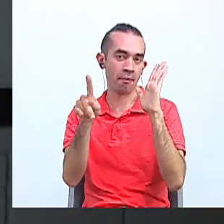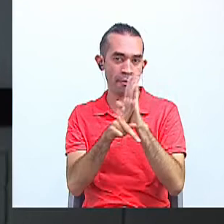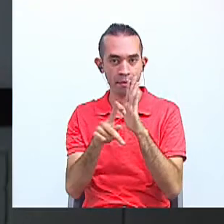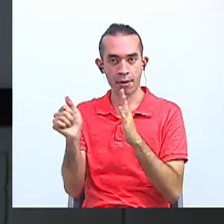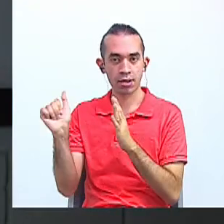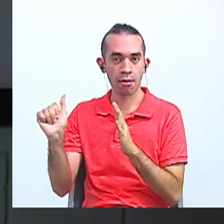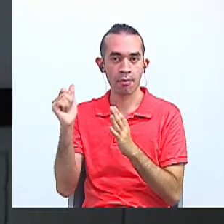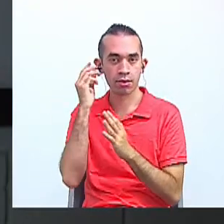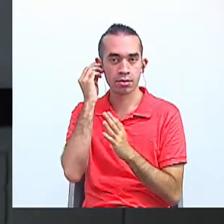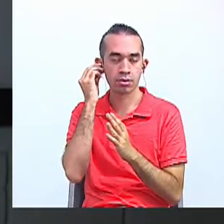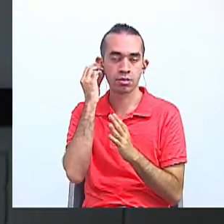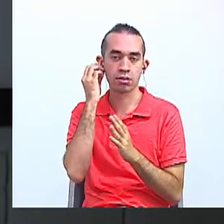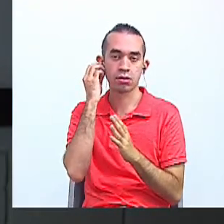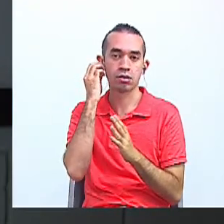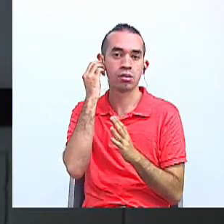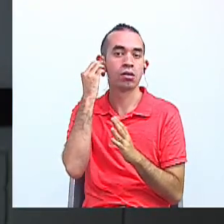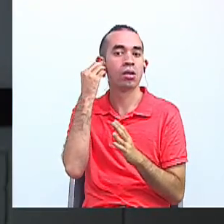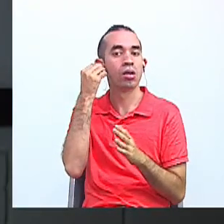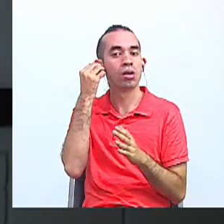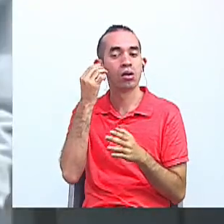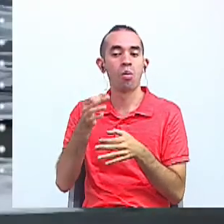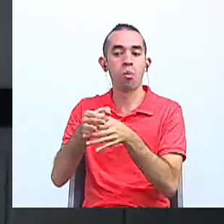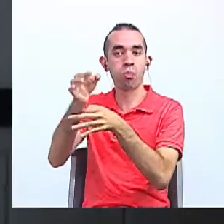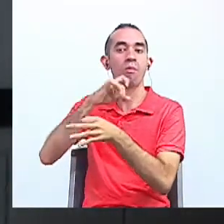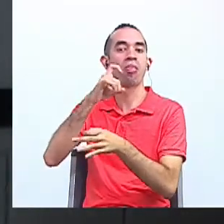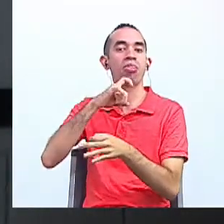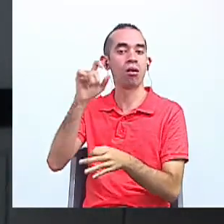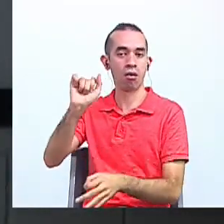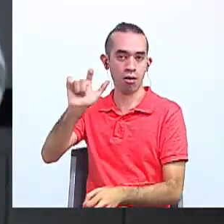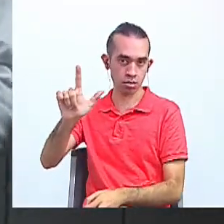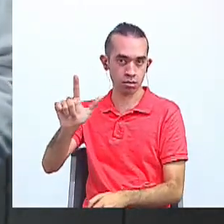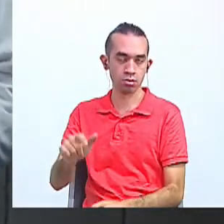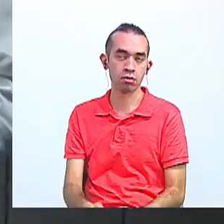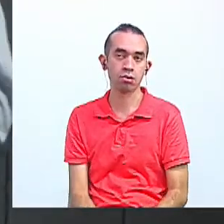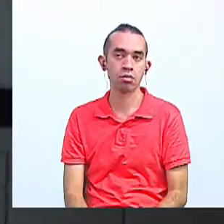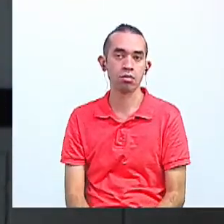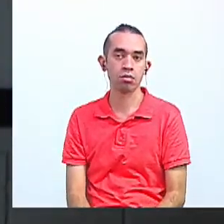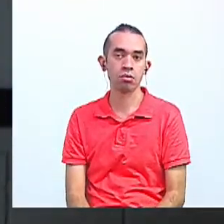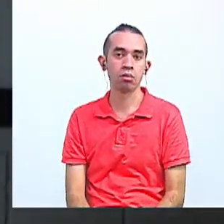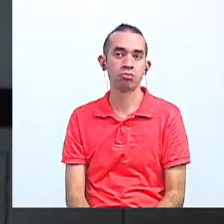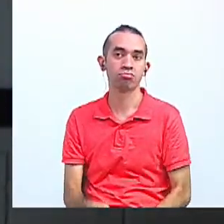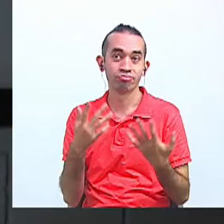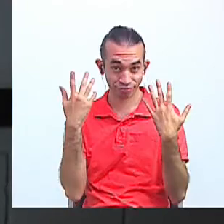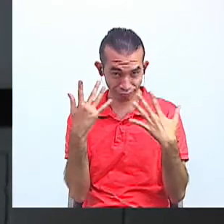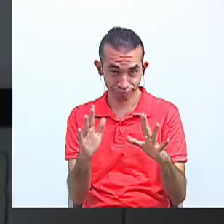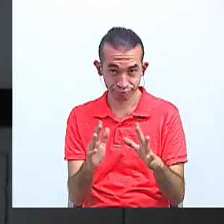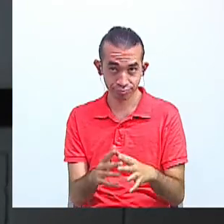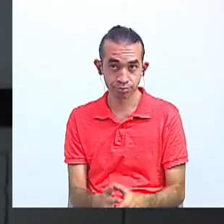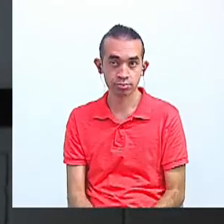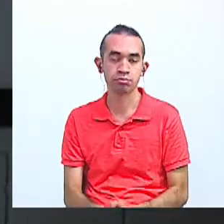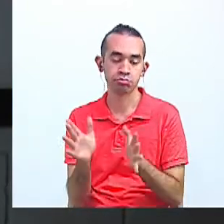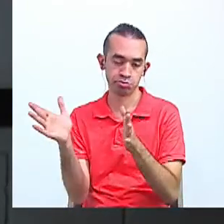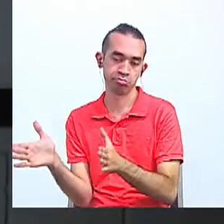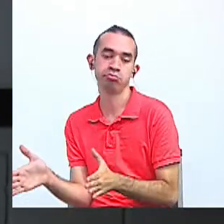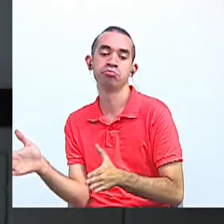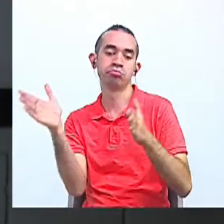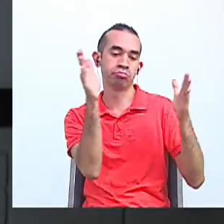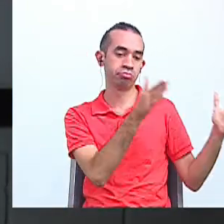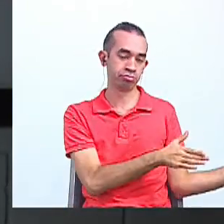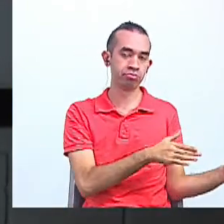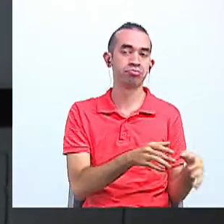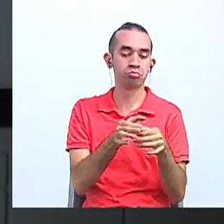para el cilindro de aluminio. Ok, ahora vamos a proceder con este otro